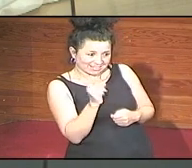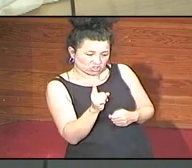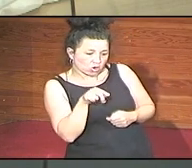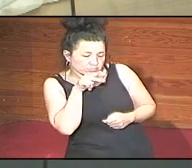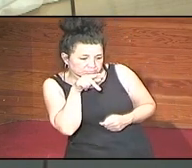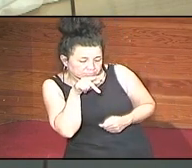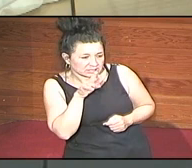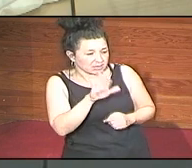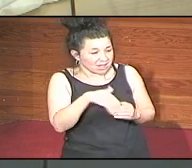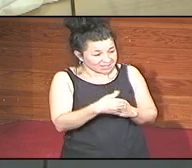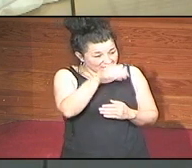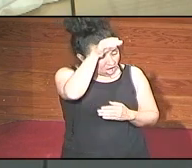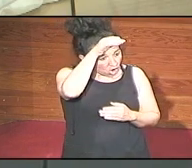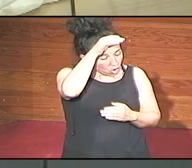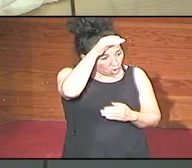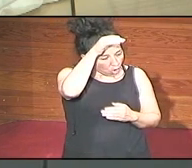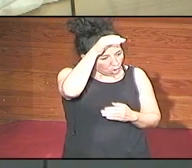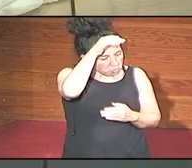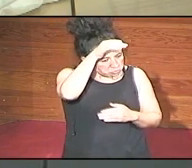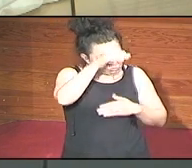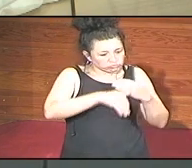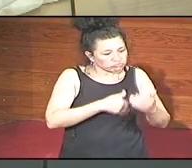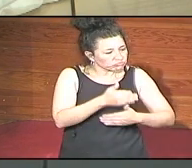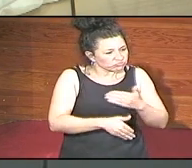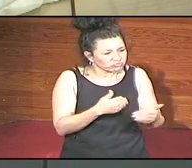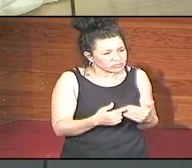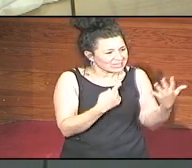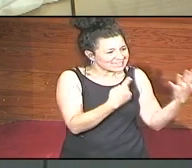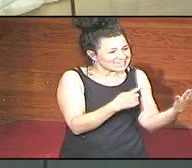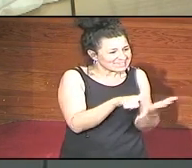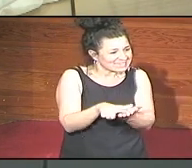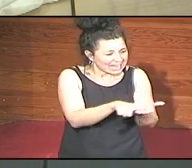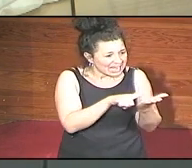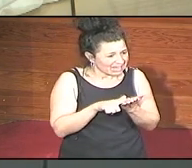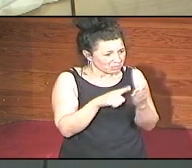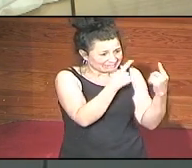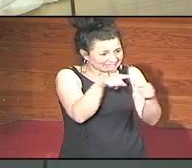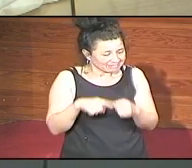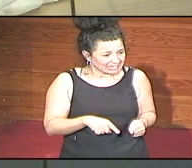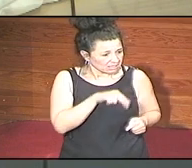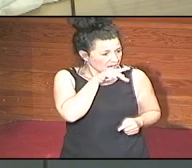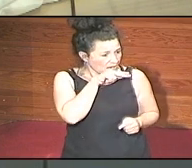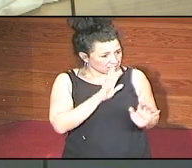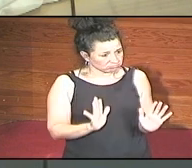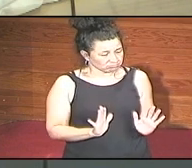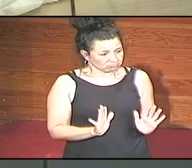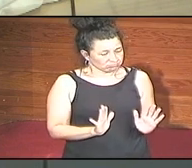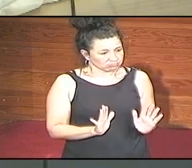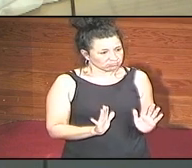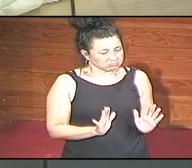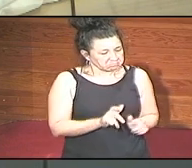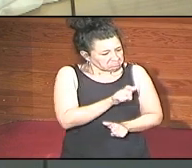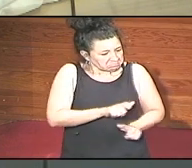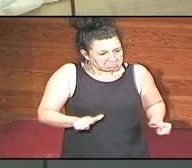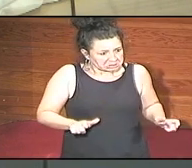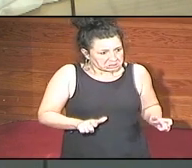incluso el congo a nivel de avanzada si se hablan más de seis lenguas a lo largo del combo y la gente no está